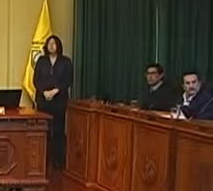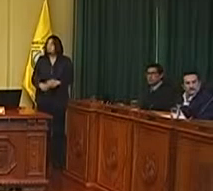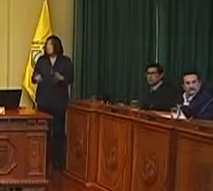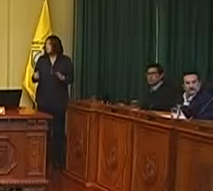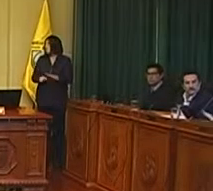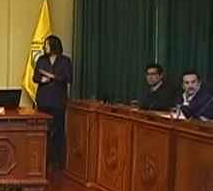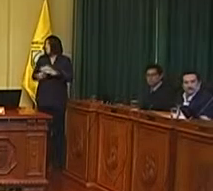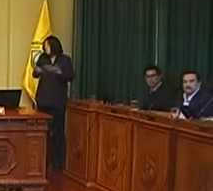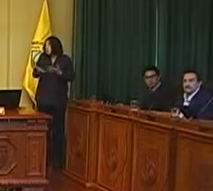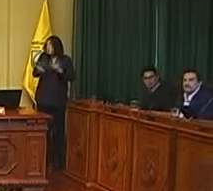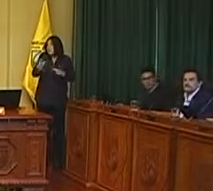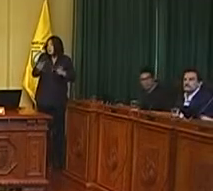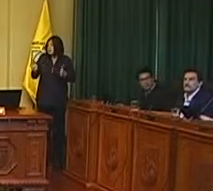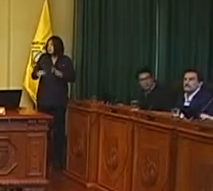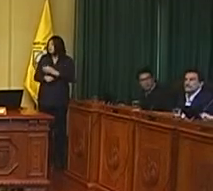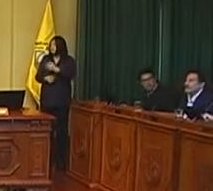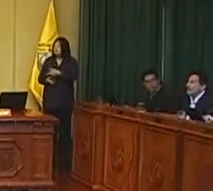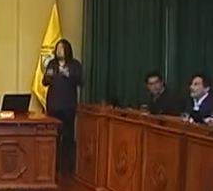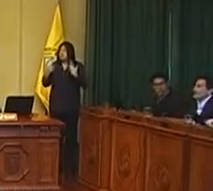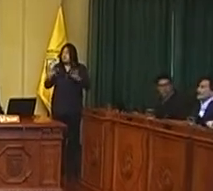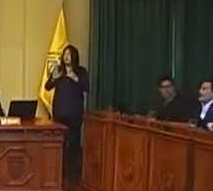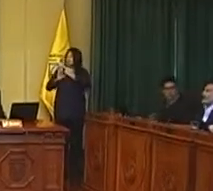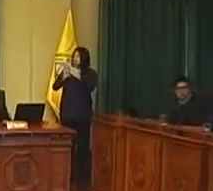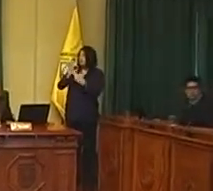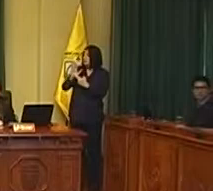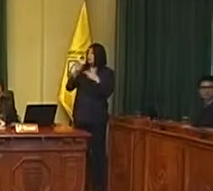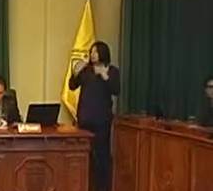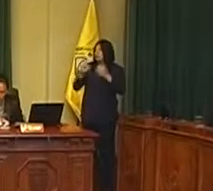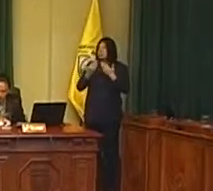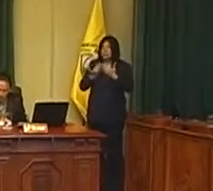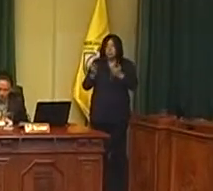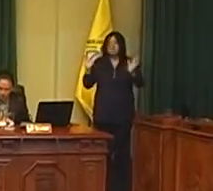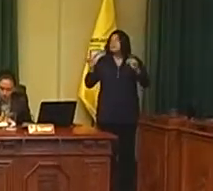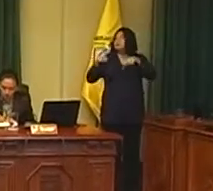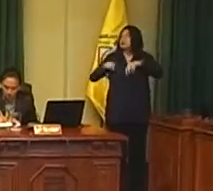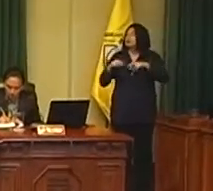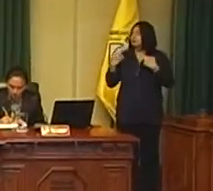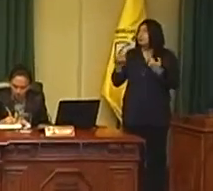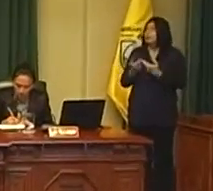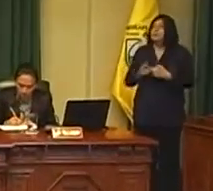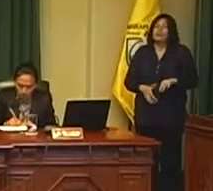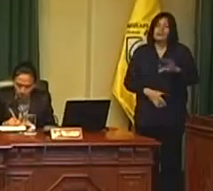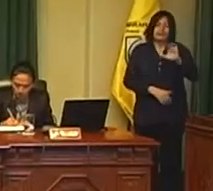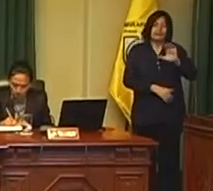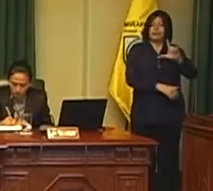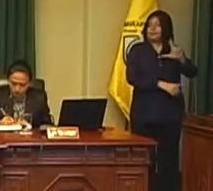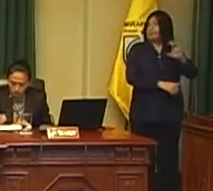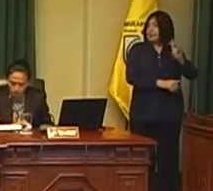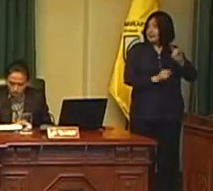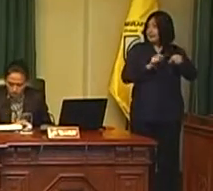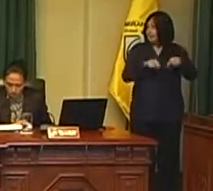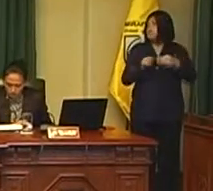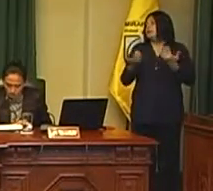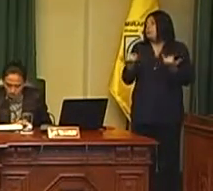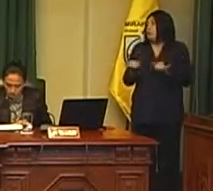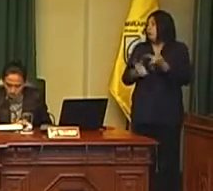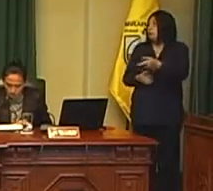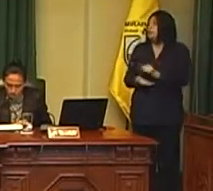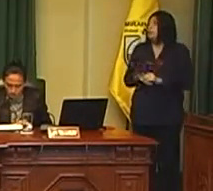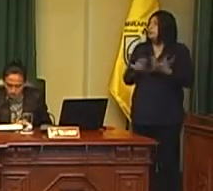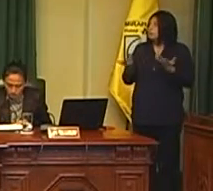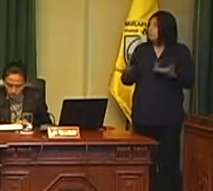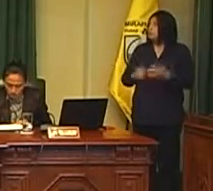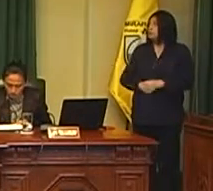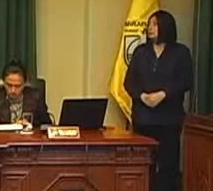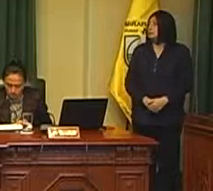Hay quórum, señor alcalde. Muy bien, con el quórum reglamentario damos por instalada sesión del Consejo de Coordinación Local de la fecha y vamos entonces